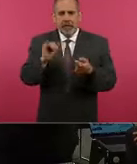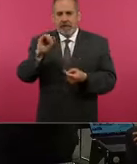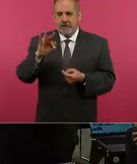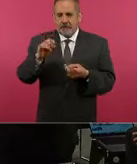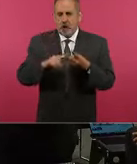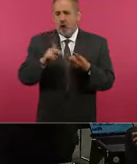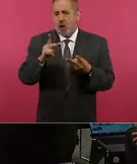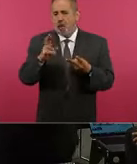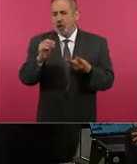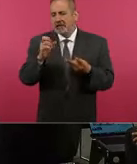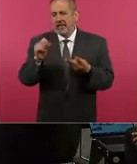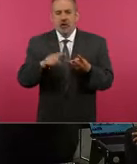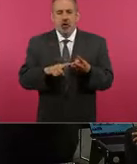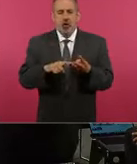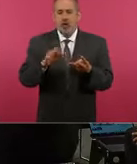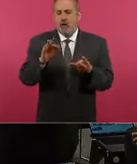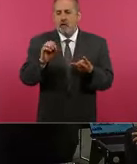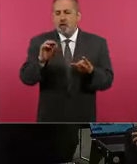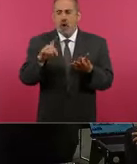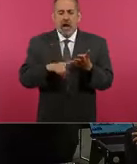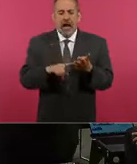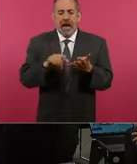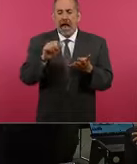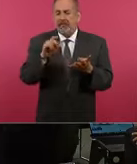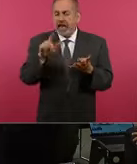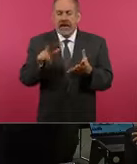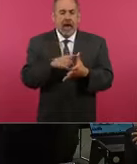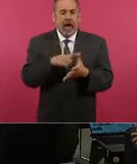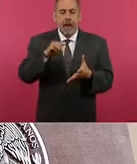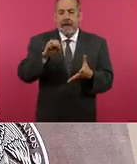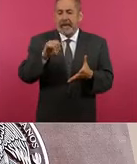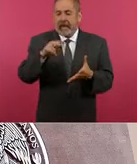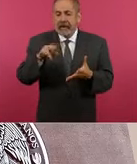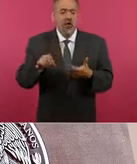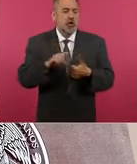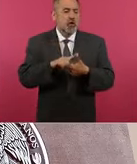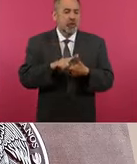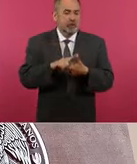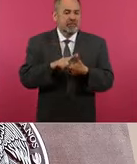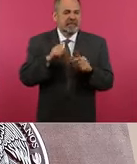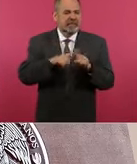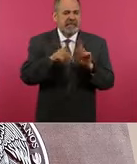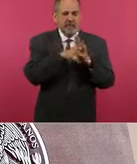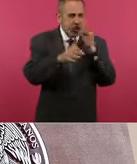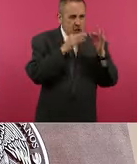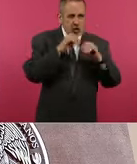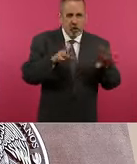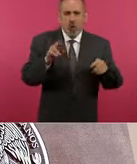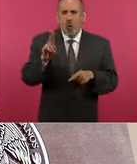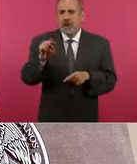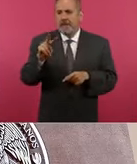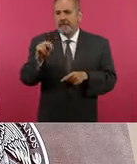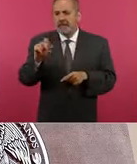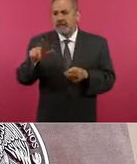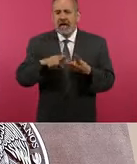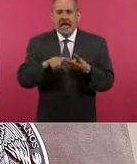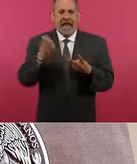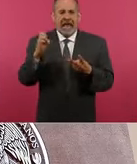Proceso, Grupo Fórmula, Adela Micha, Milenio, así como en las páginas de los diarios de circulación nacional, El Universal,